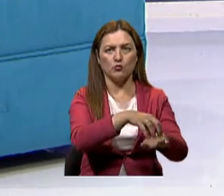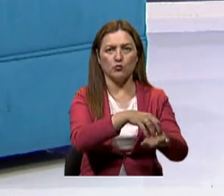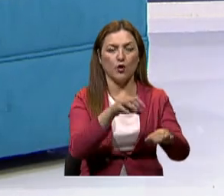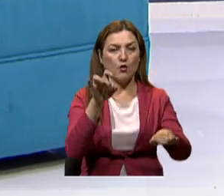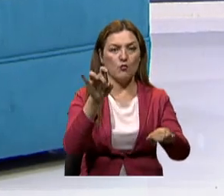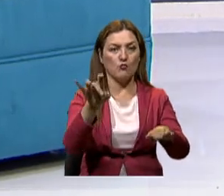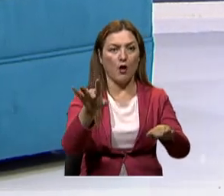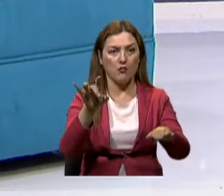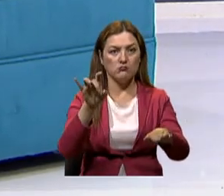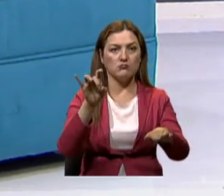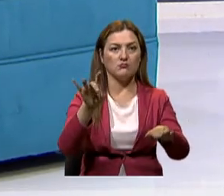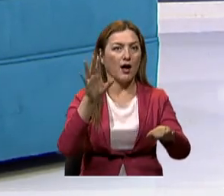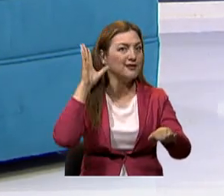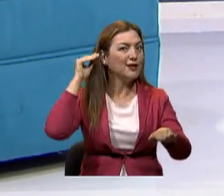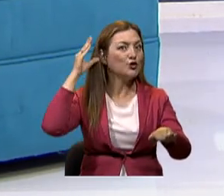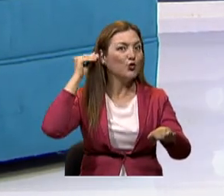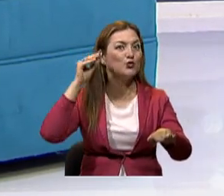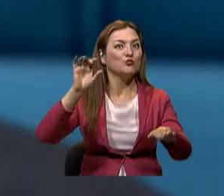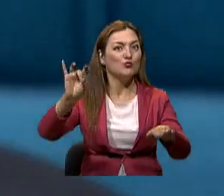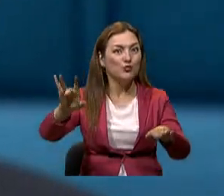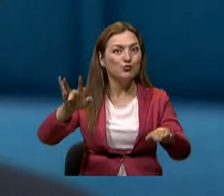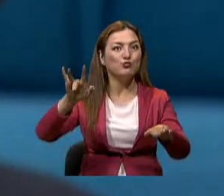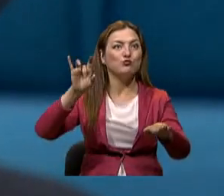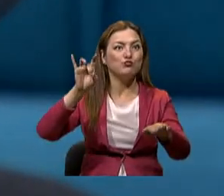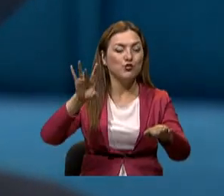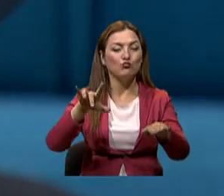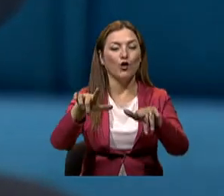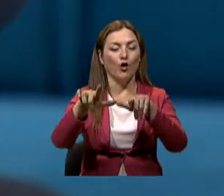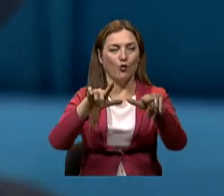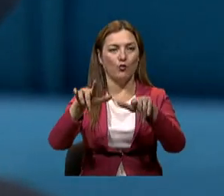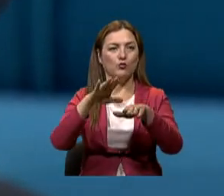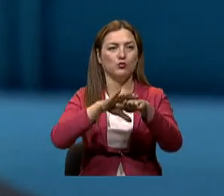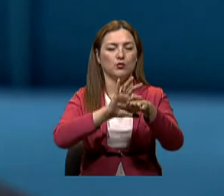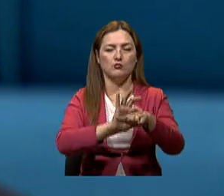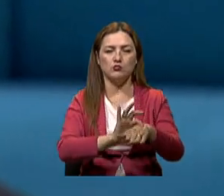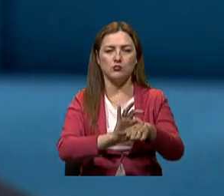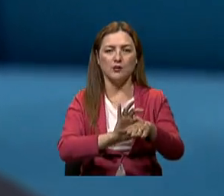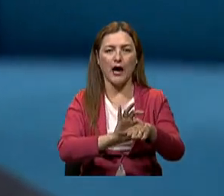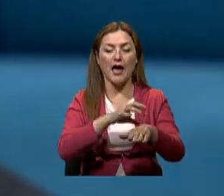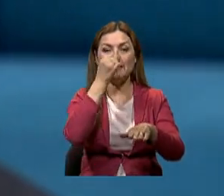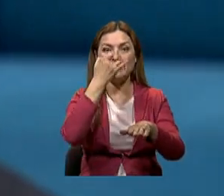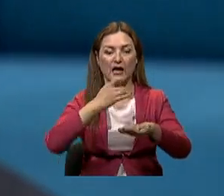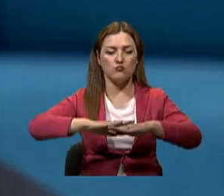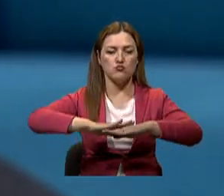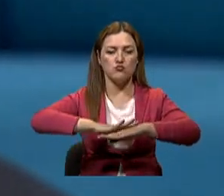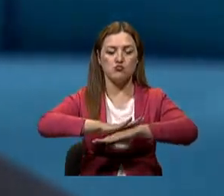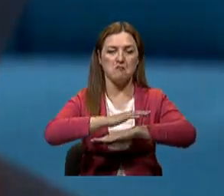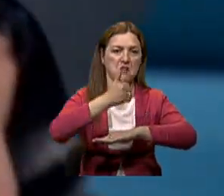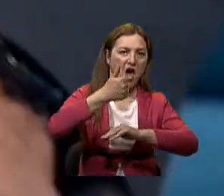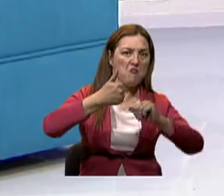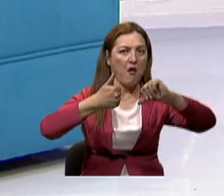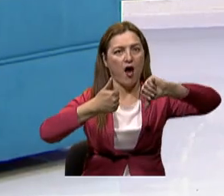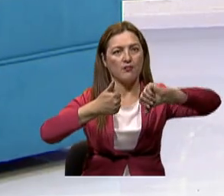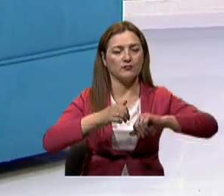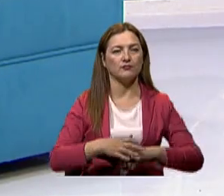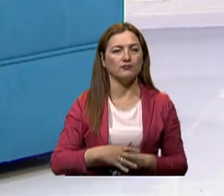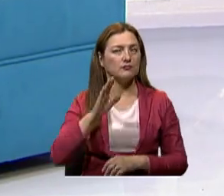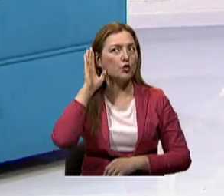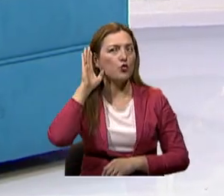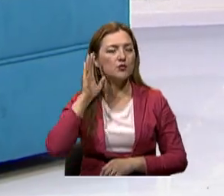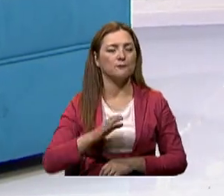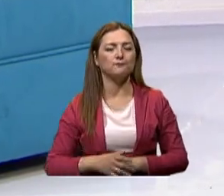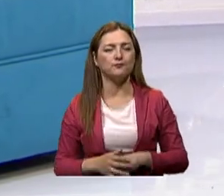De pulso. En los Perfecto. lugares donde se hace el examen arterial, ¿no es cierto? Entonces vamos a escuchar con este